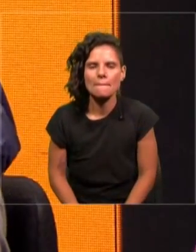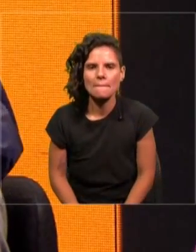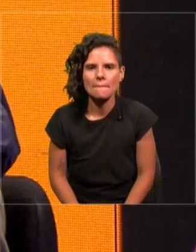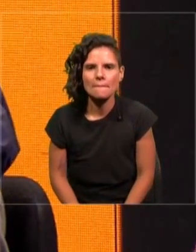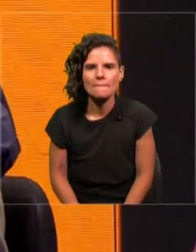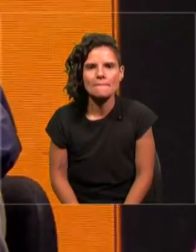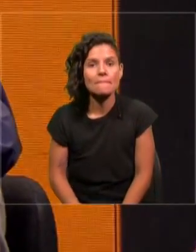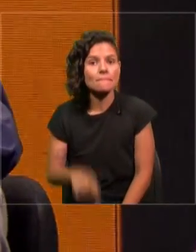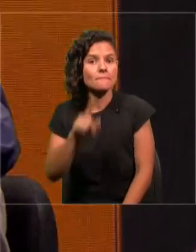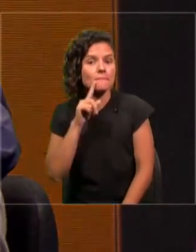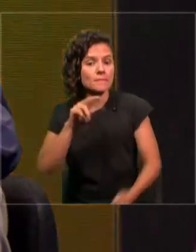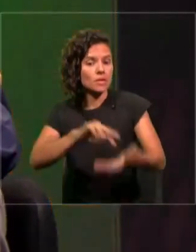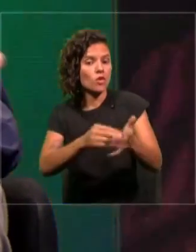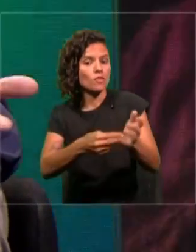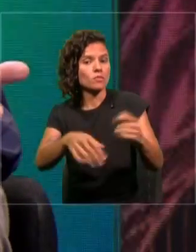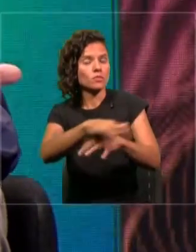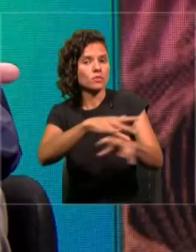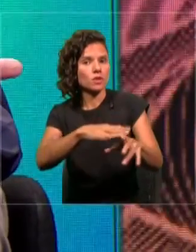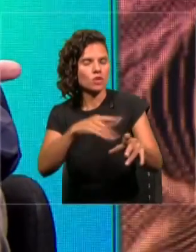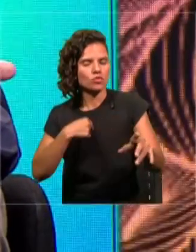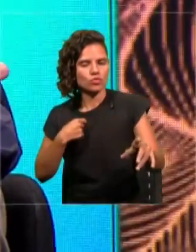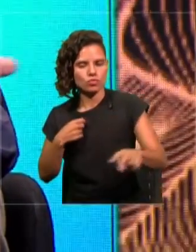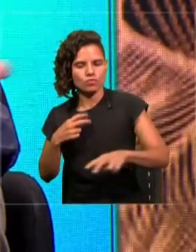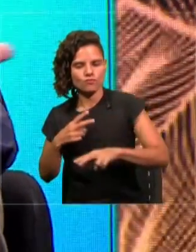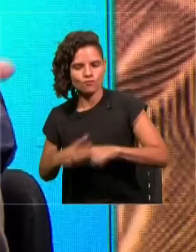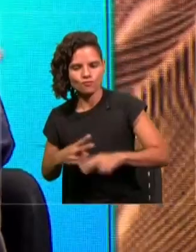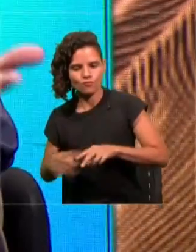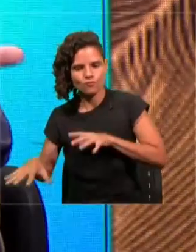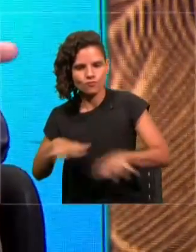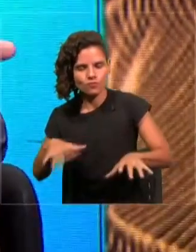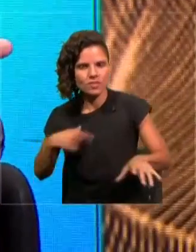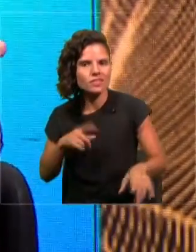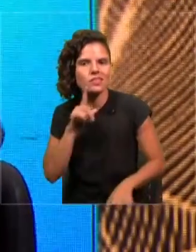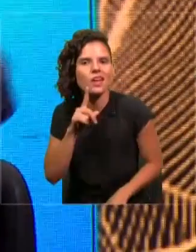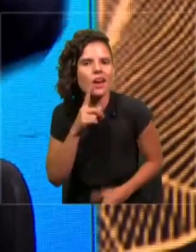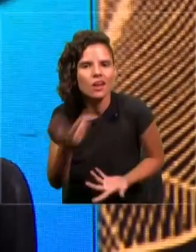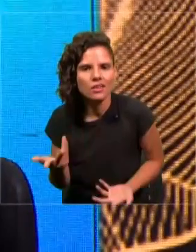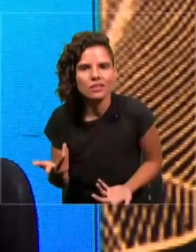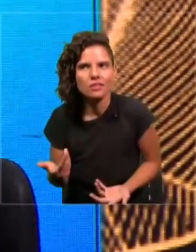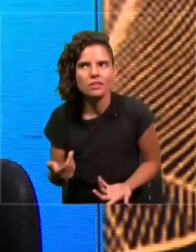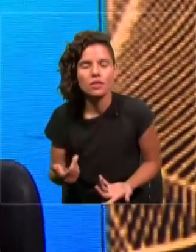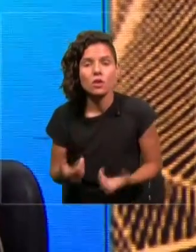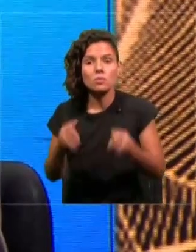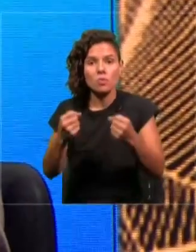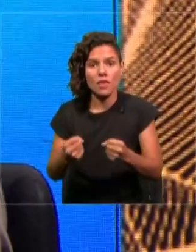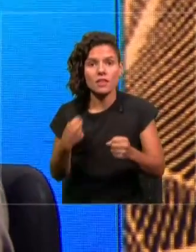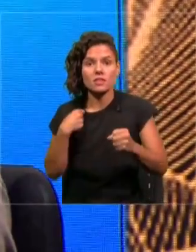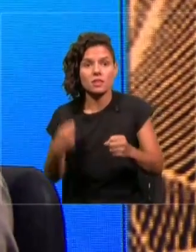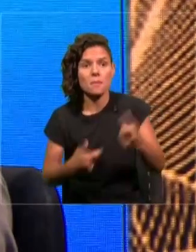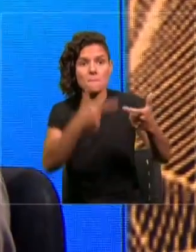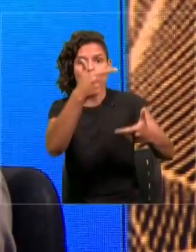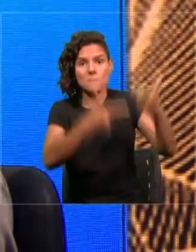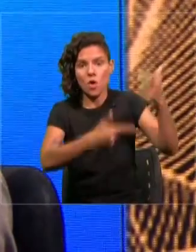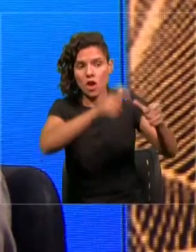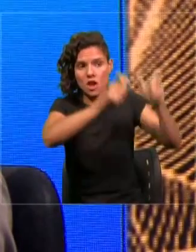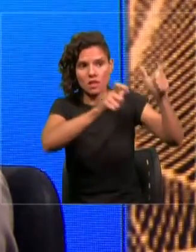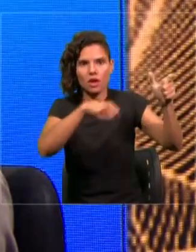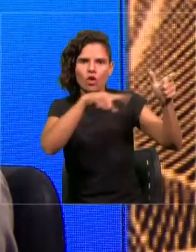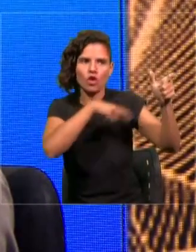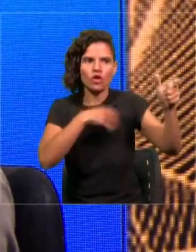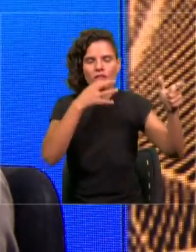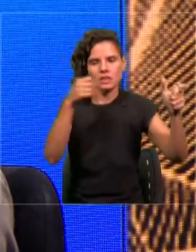¿Quién resuelve el conflicto por vía de la acción concreta en un país? O los políticos, que se creen llamados a hacerlo